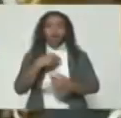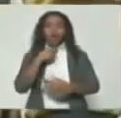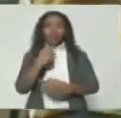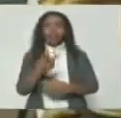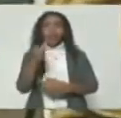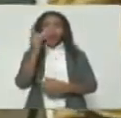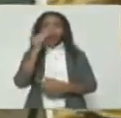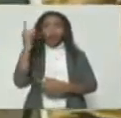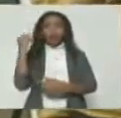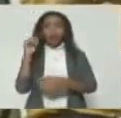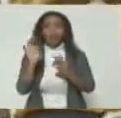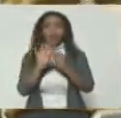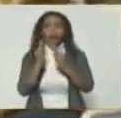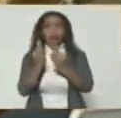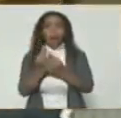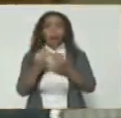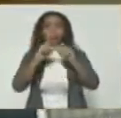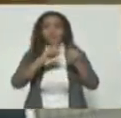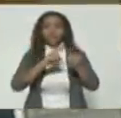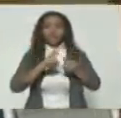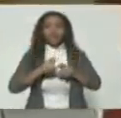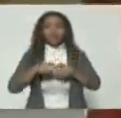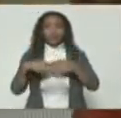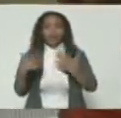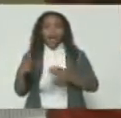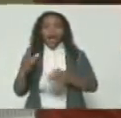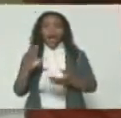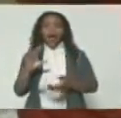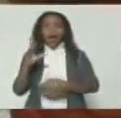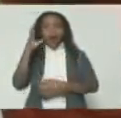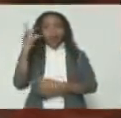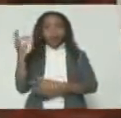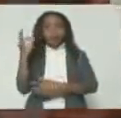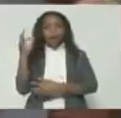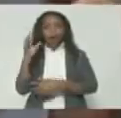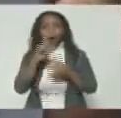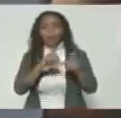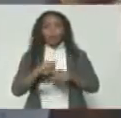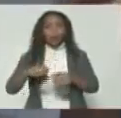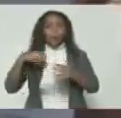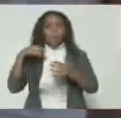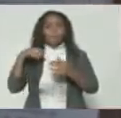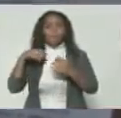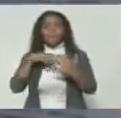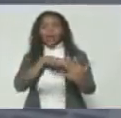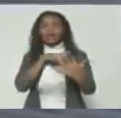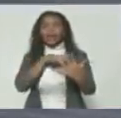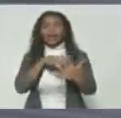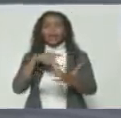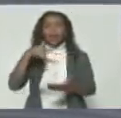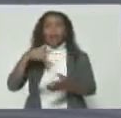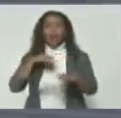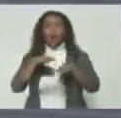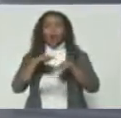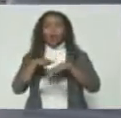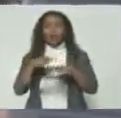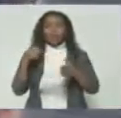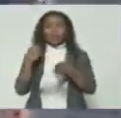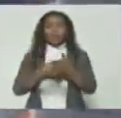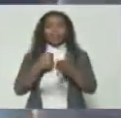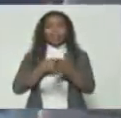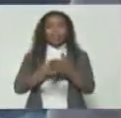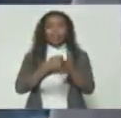y voceras, familias campesinas del Consejo Campesino Batalla de Cojedes, quien luego de una ardua lucha,